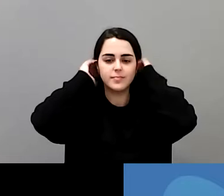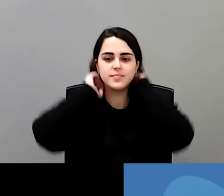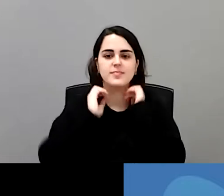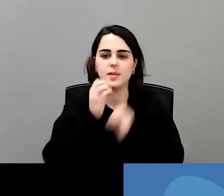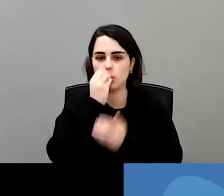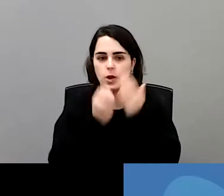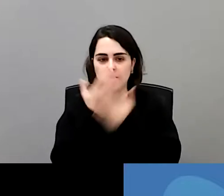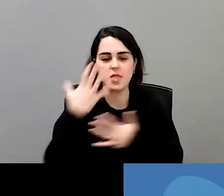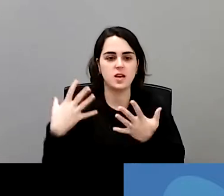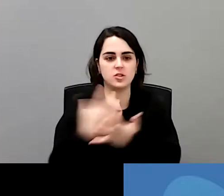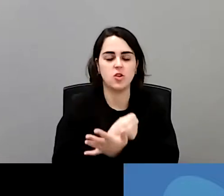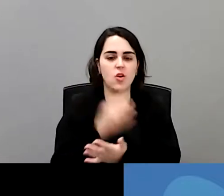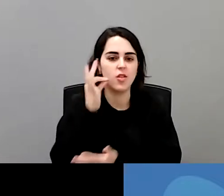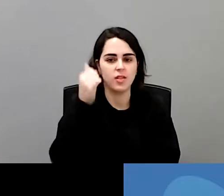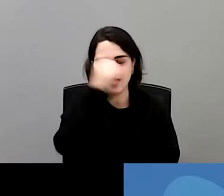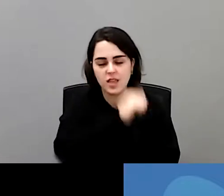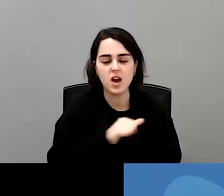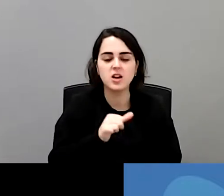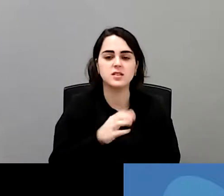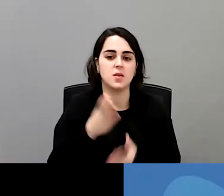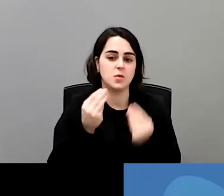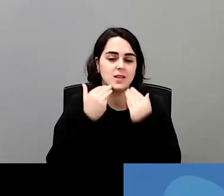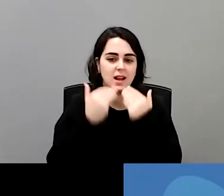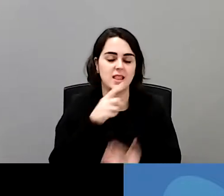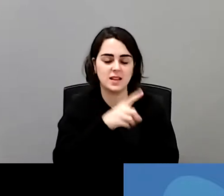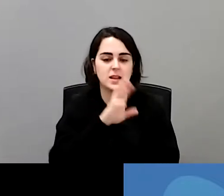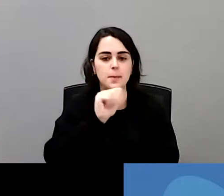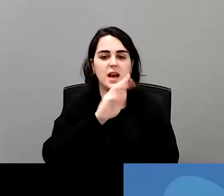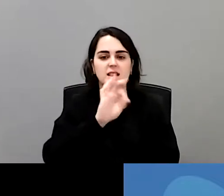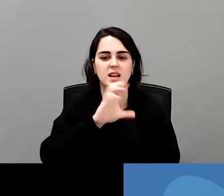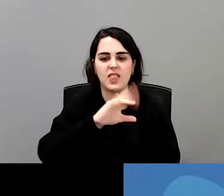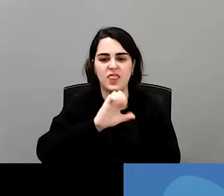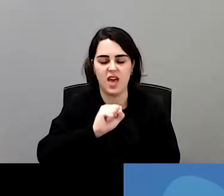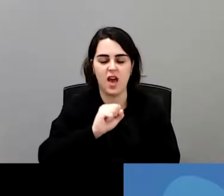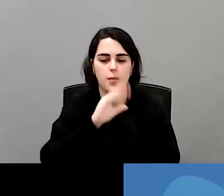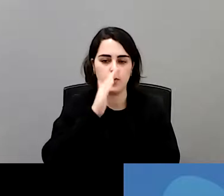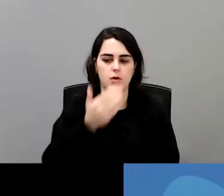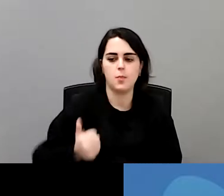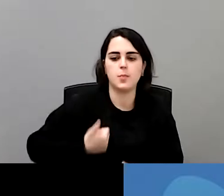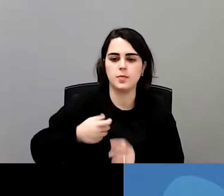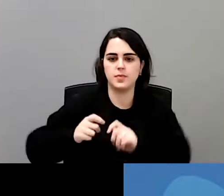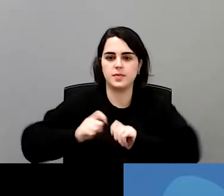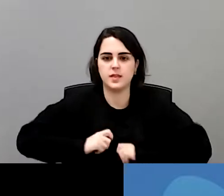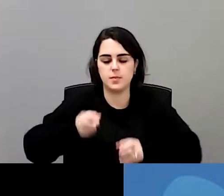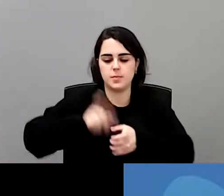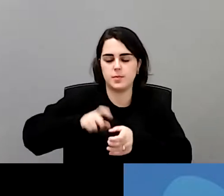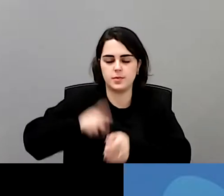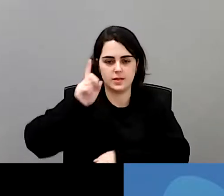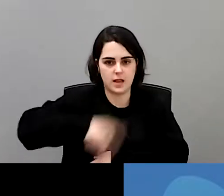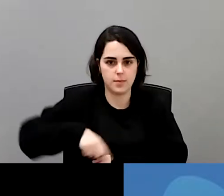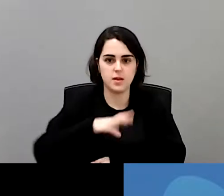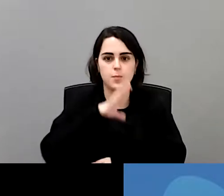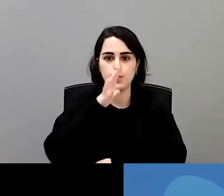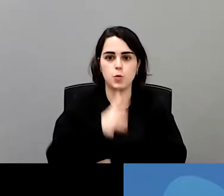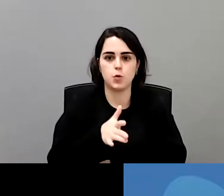Buenos días a todas y a todos y muchas gracias a ti, Patricia, ¿no?, por darme la oportunidad de estar aquí también,